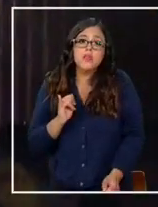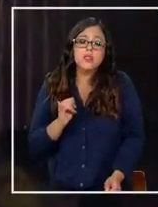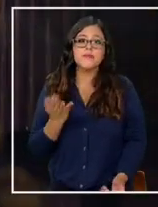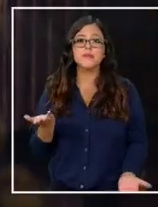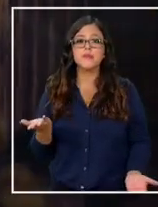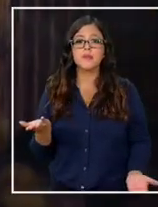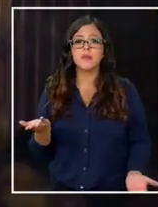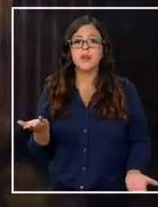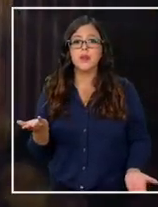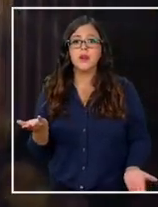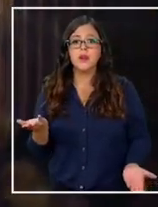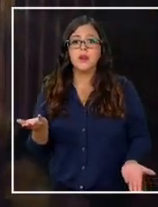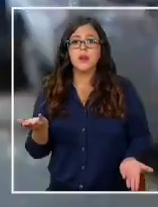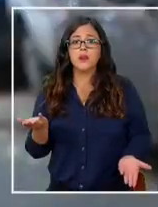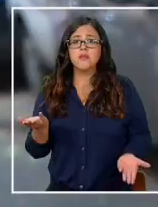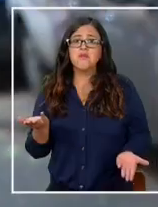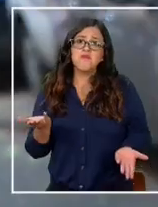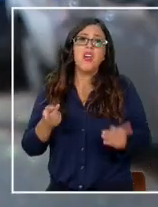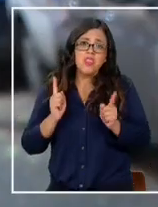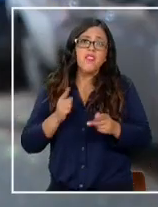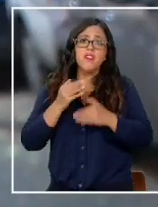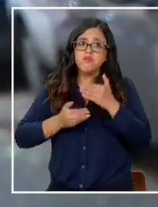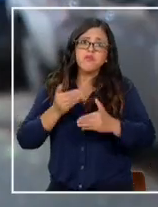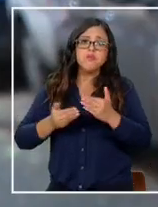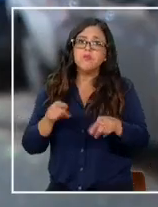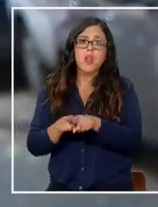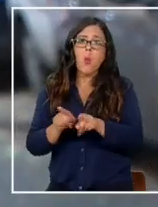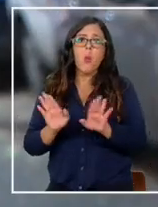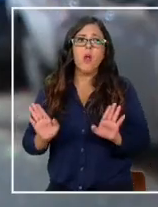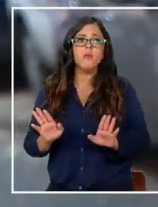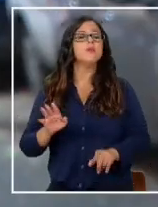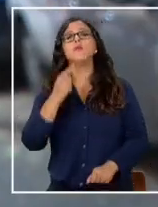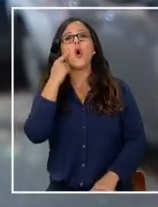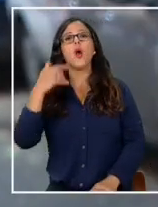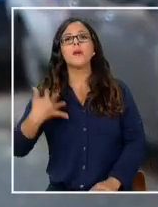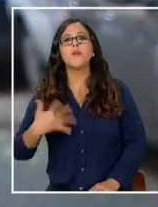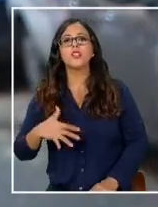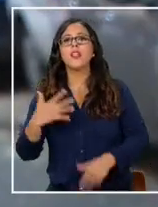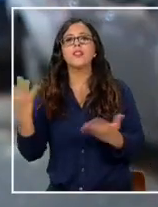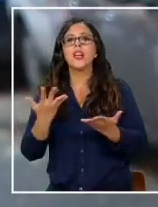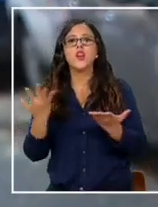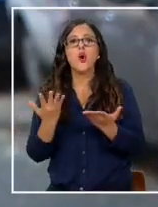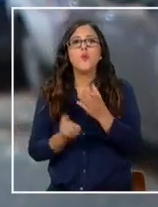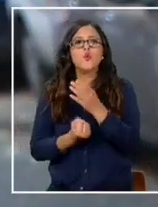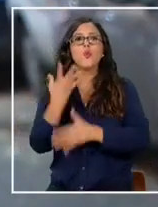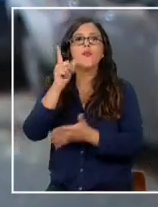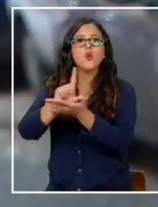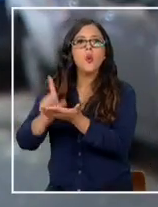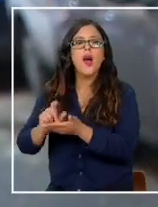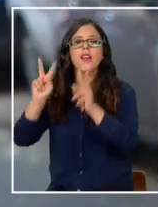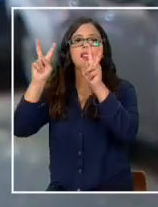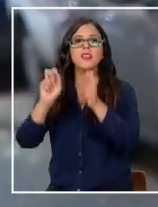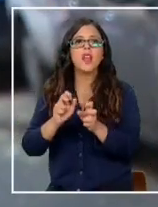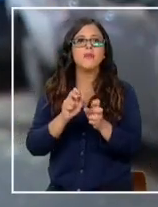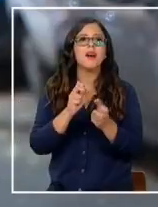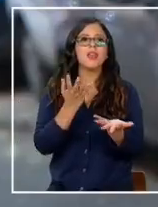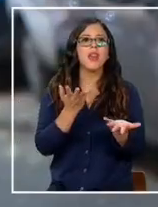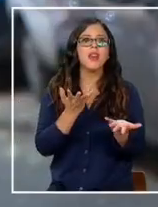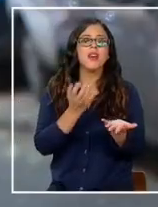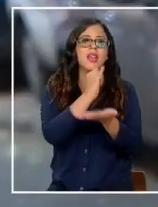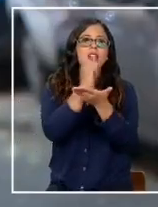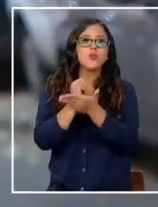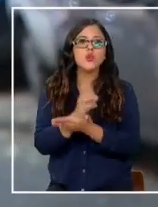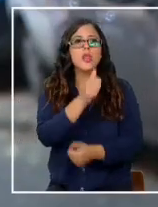por qué no deben como seguir funcionando. Lo que es importante es cómo abrimos nuevos espacios, tanto desde privados como desde el Estado,